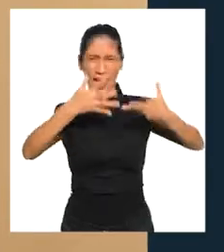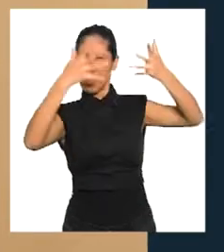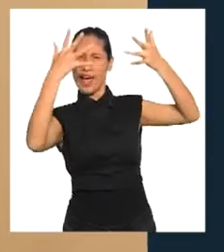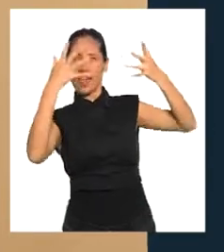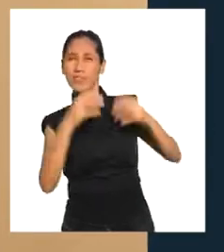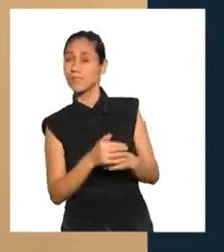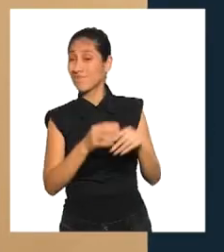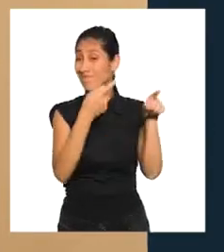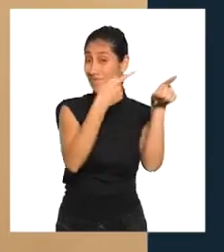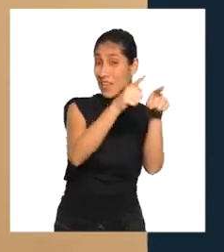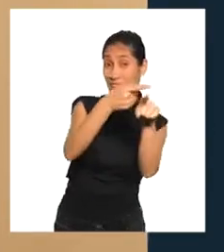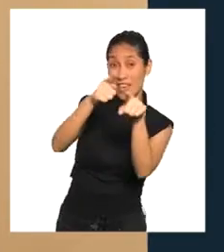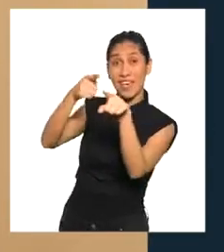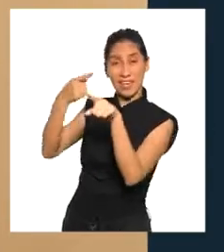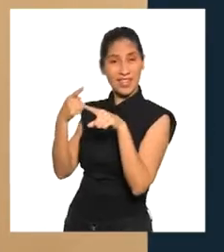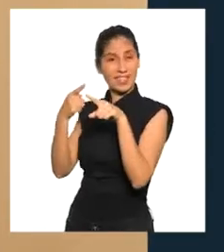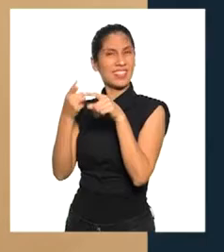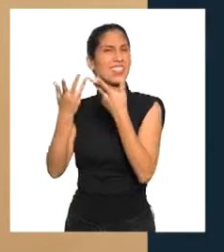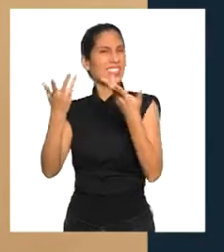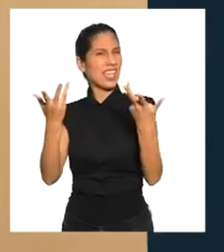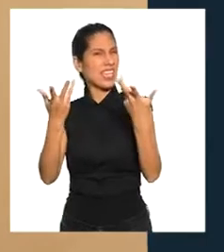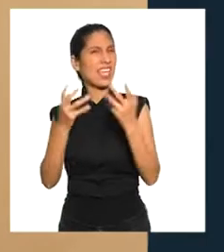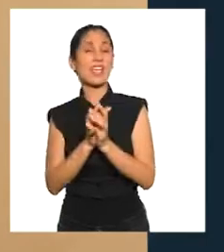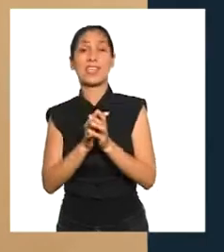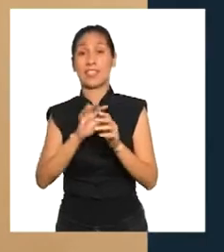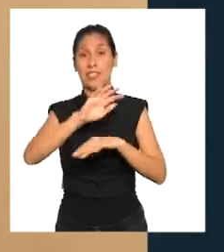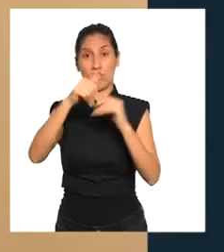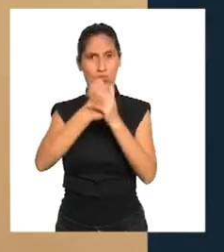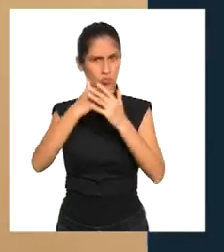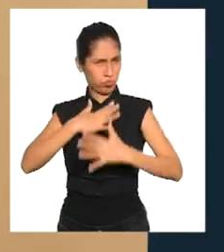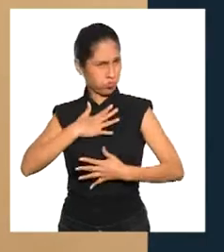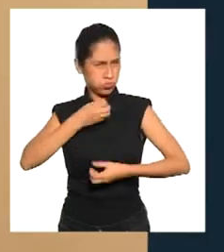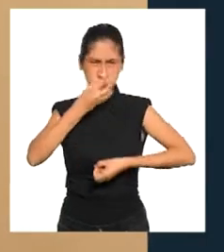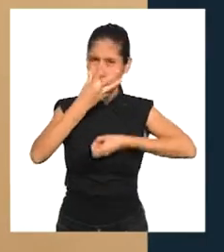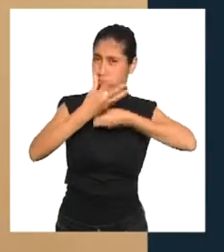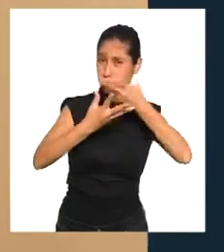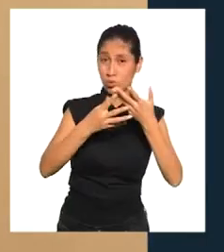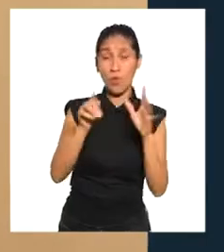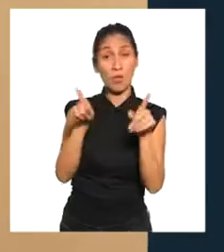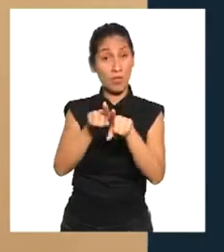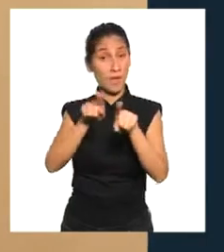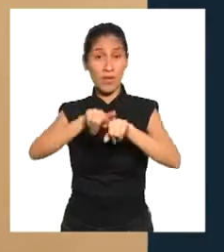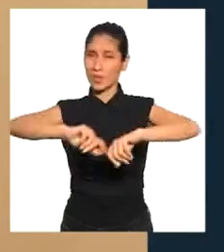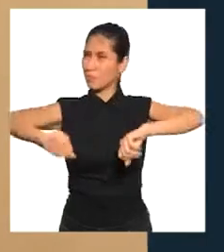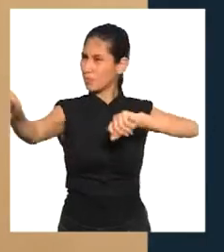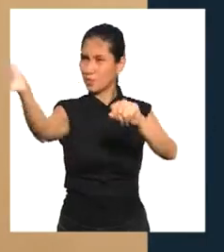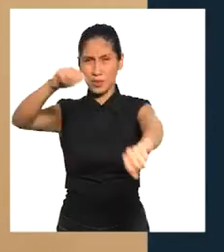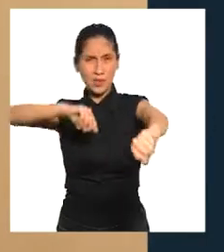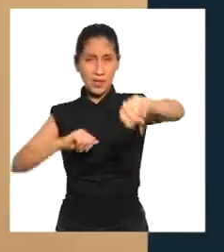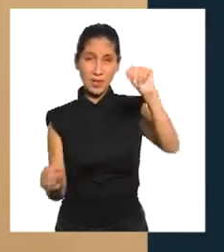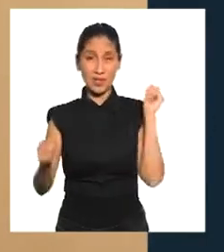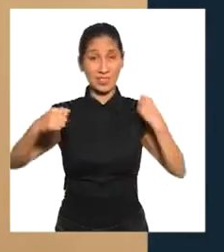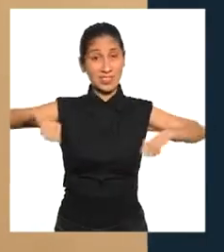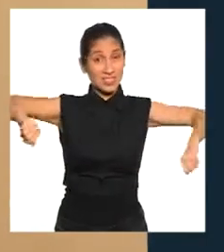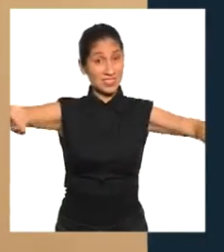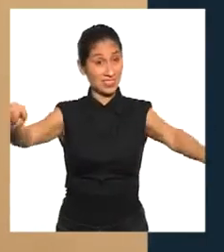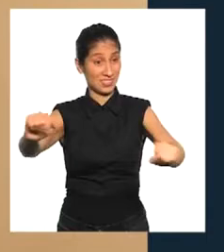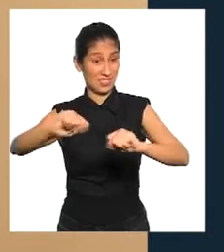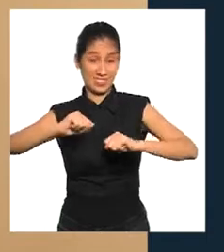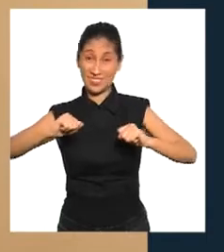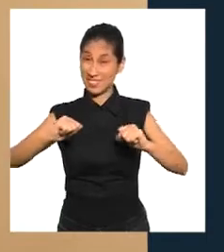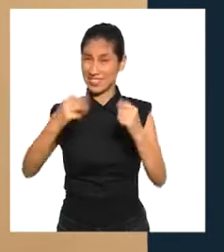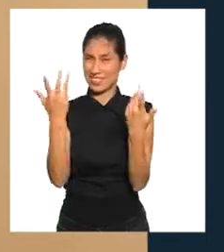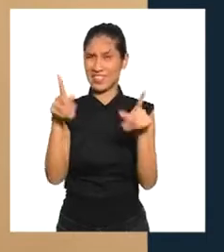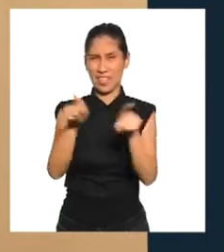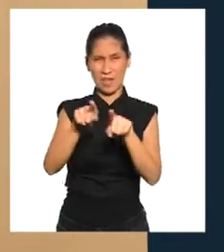grito y otras manifestaciones del lenguaje corporal, como mover los brazos, ensanchar el